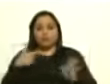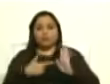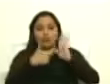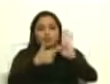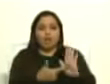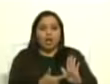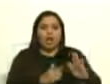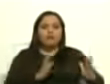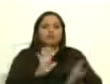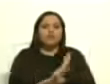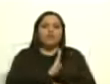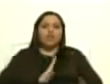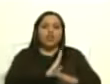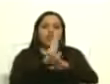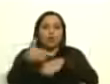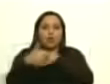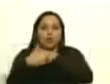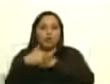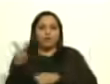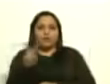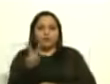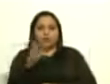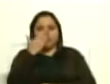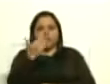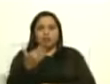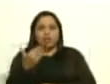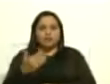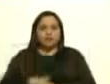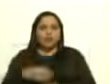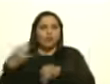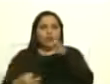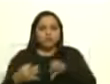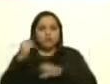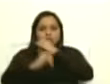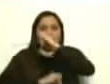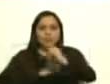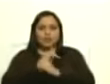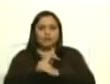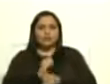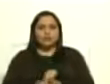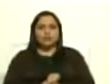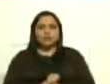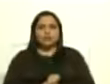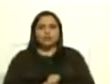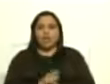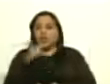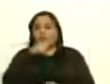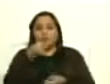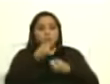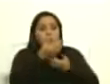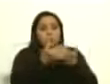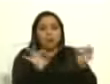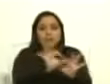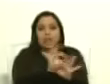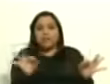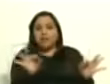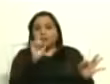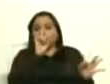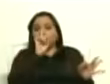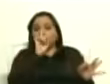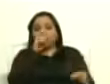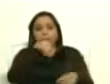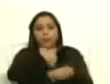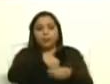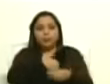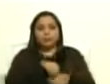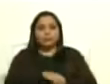del bloqueo criminal contra Venezuela ante la Corte Penal Internacional, que por supuesto no se ha pronunciado, ni ha dicho nada.